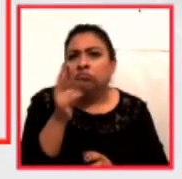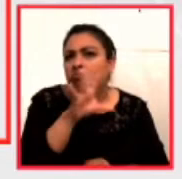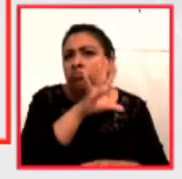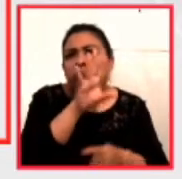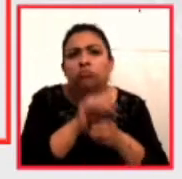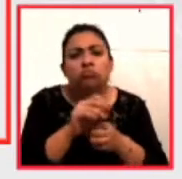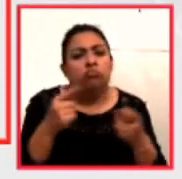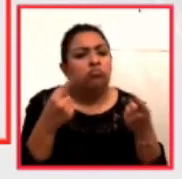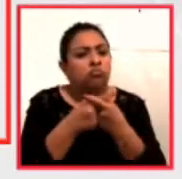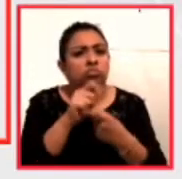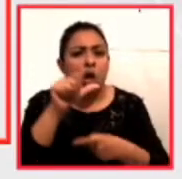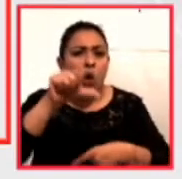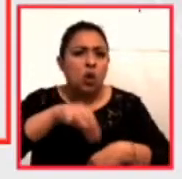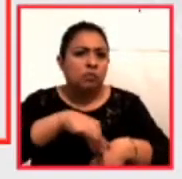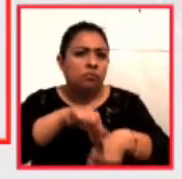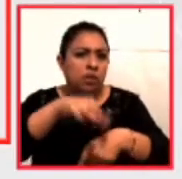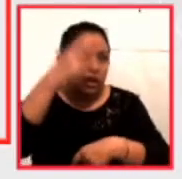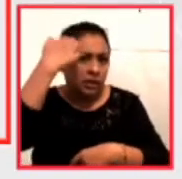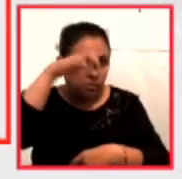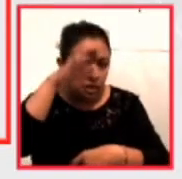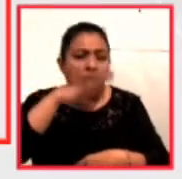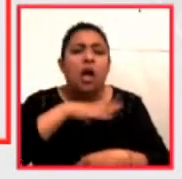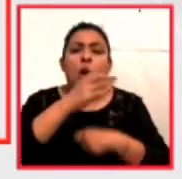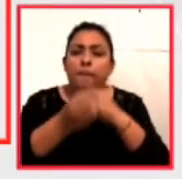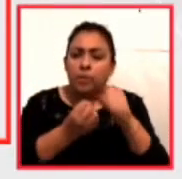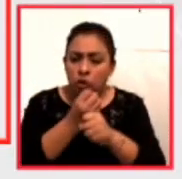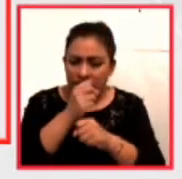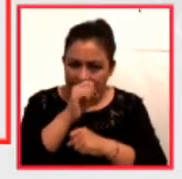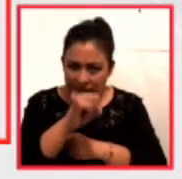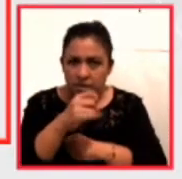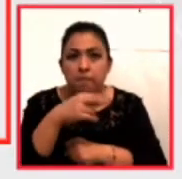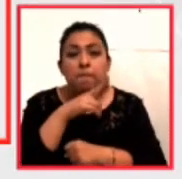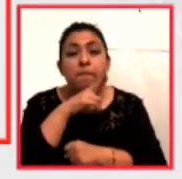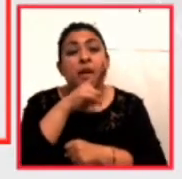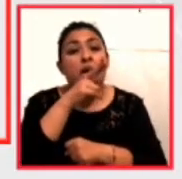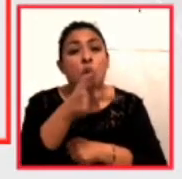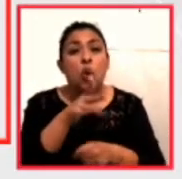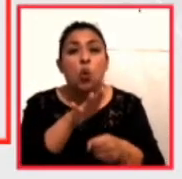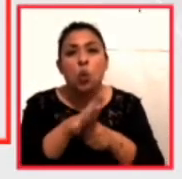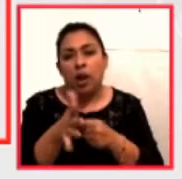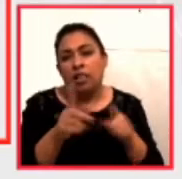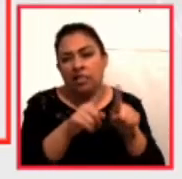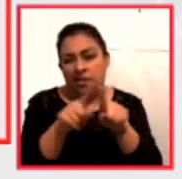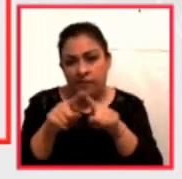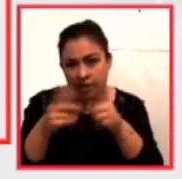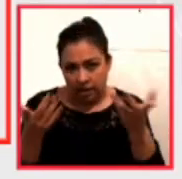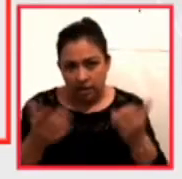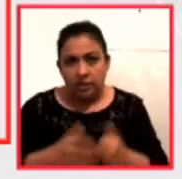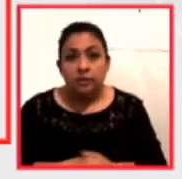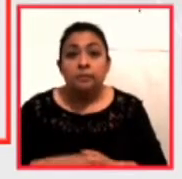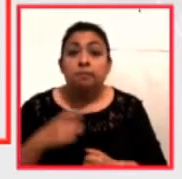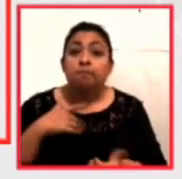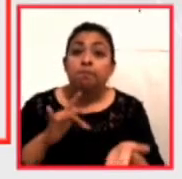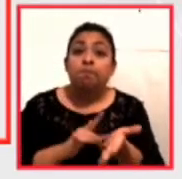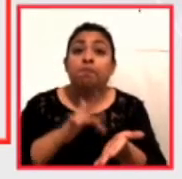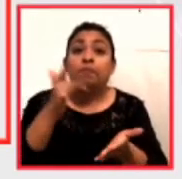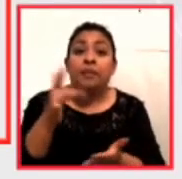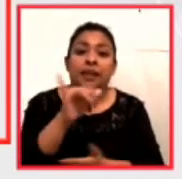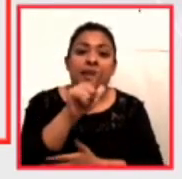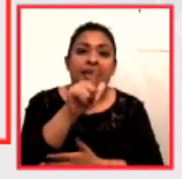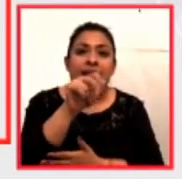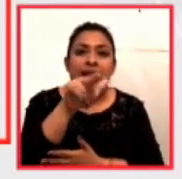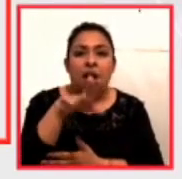a lo que hoy estamos viviendo, aunque tenemos la oportunidad de mejorar, en todo caso, las cosas. Muchísimas gracias, Ileana, por